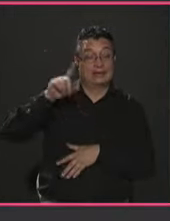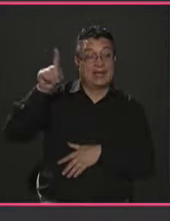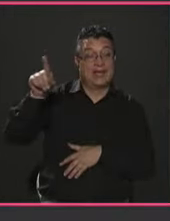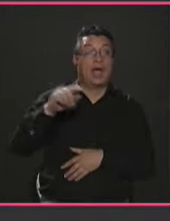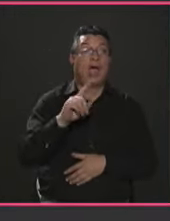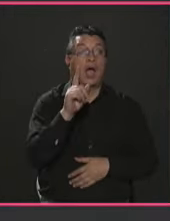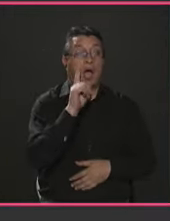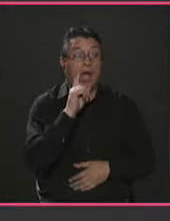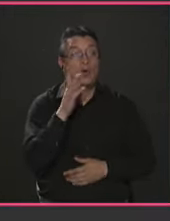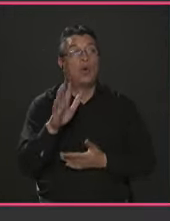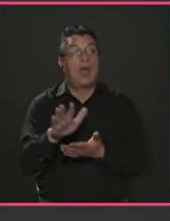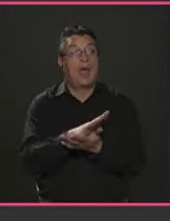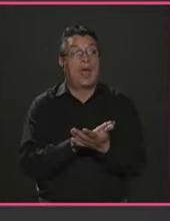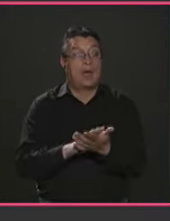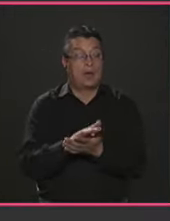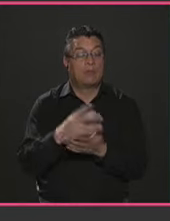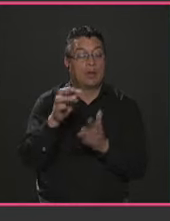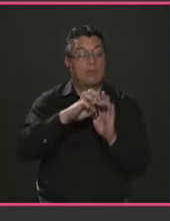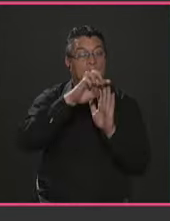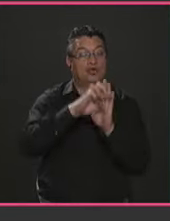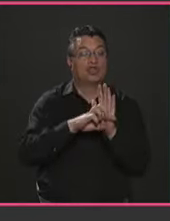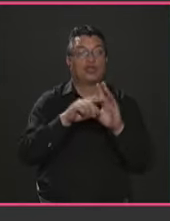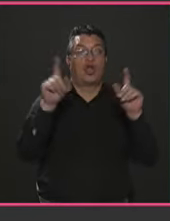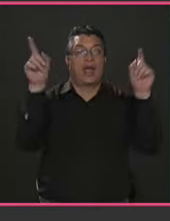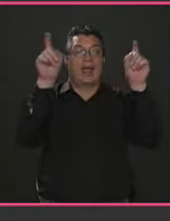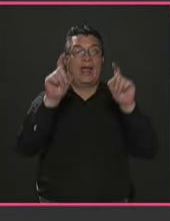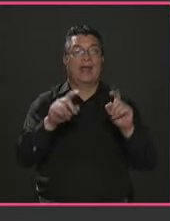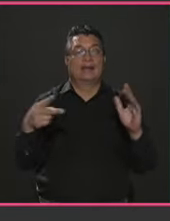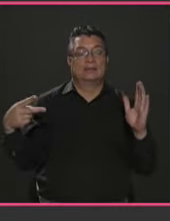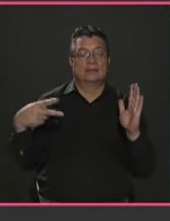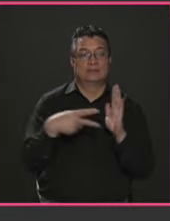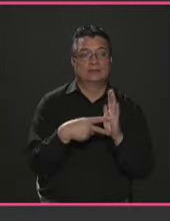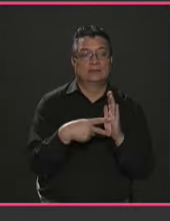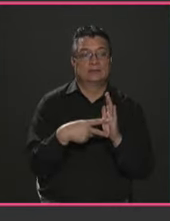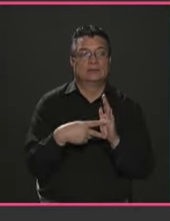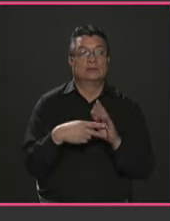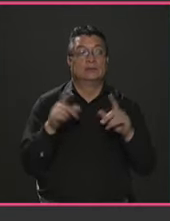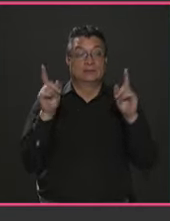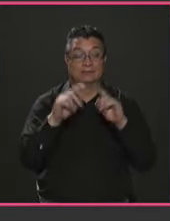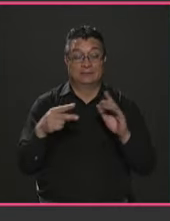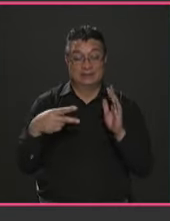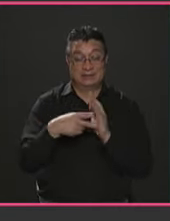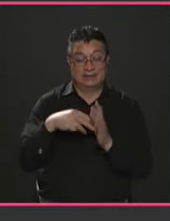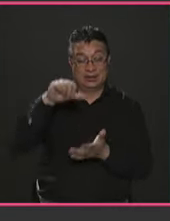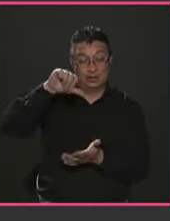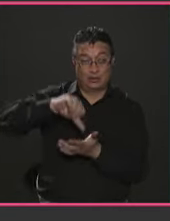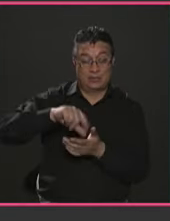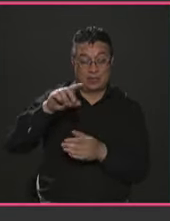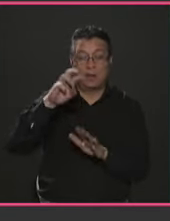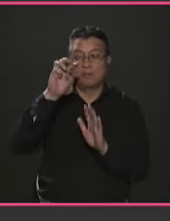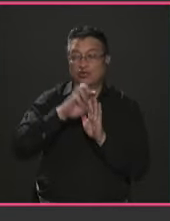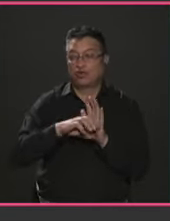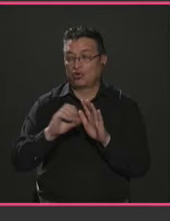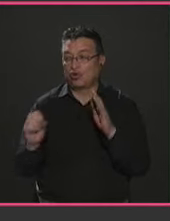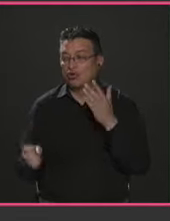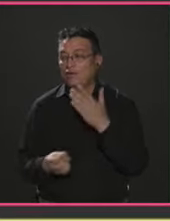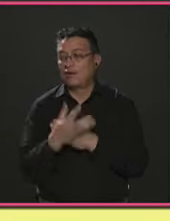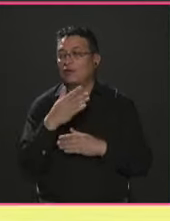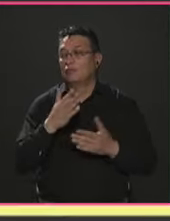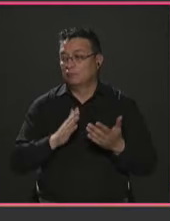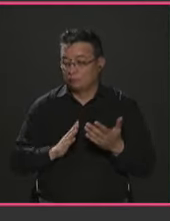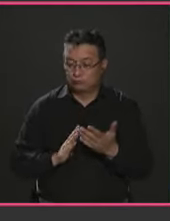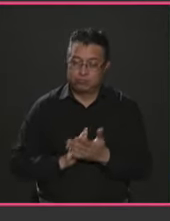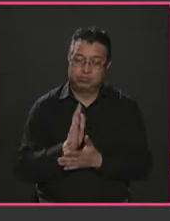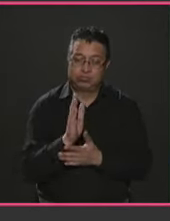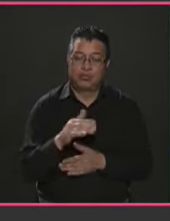ejemplo es el proyecto de la electricidad Electricity es un proyecto de innovación que comenzó